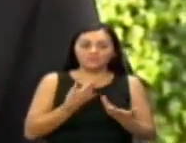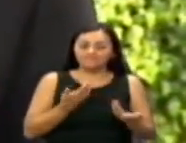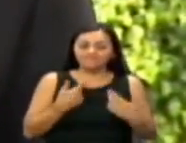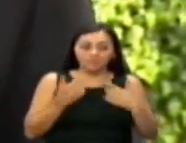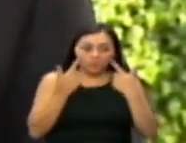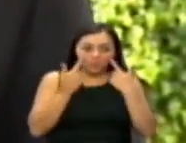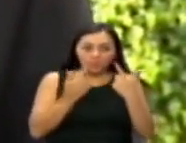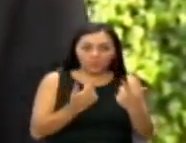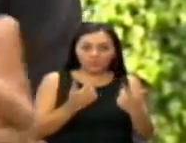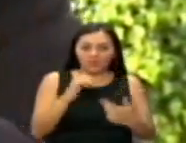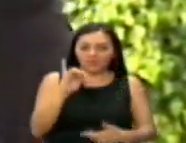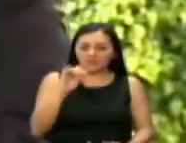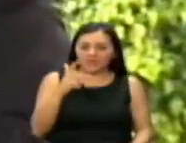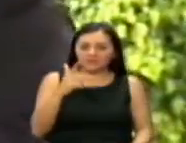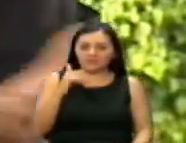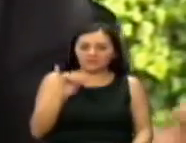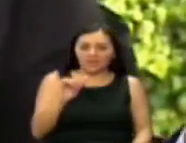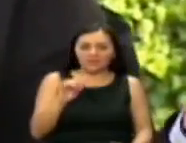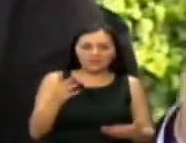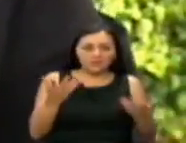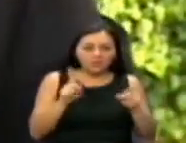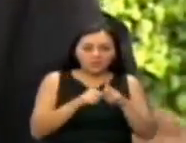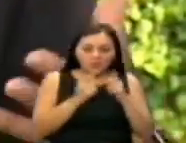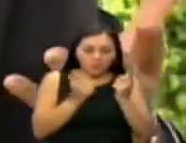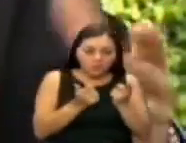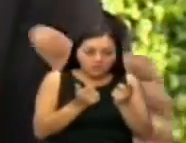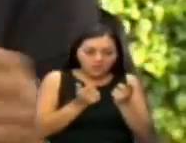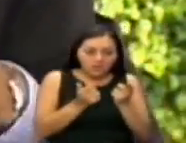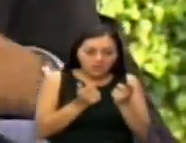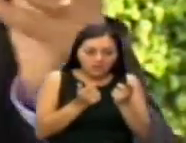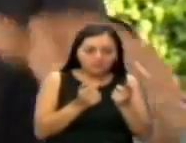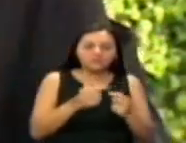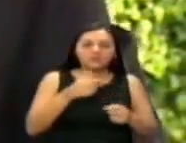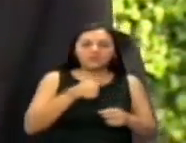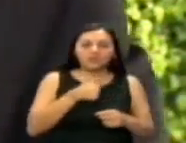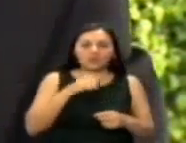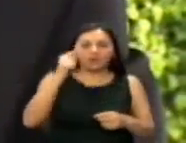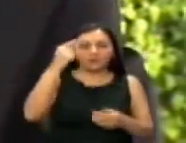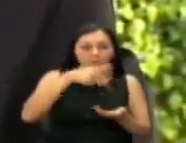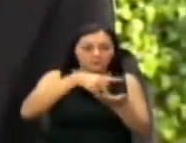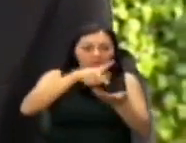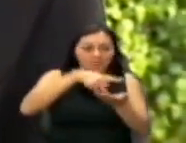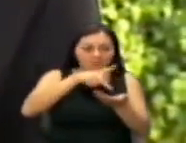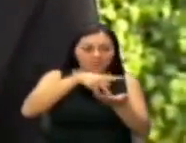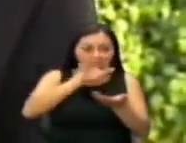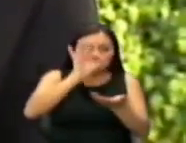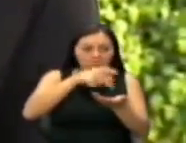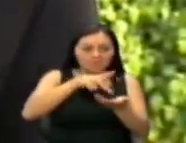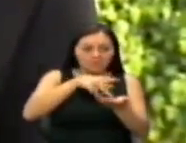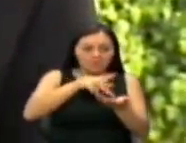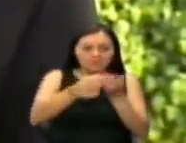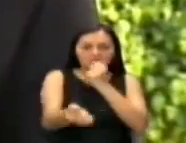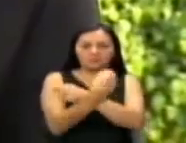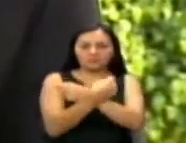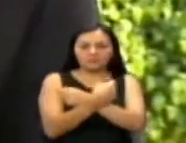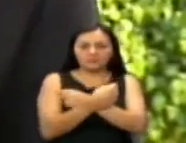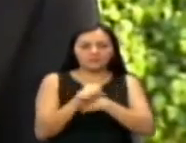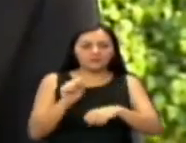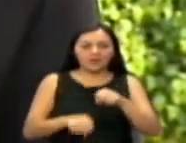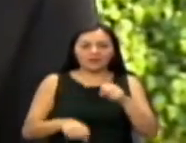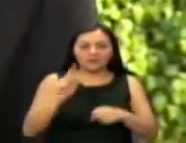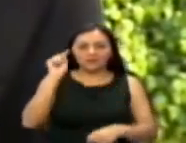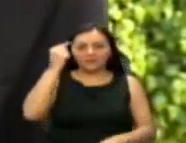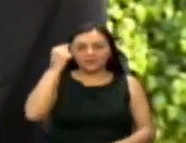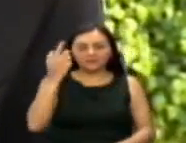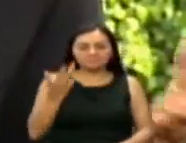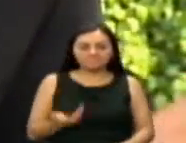tanto y que le da de comer en... Perdóneme, a tanta gente malsana, ¿no?, que busca cualquier pretexto para hacerle daño al gobierno.